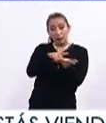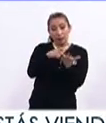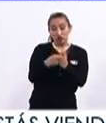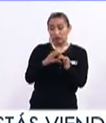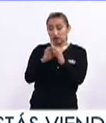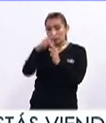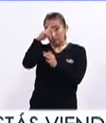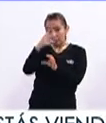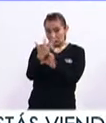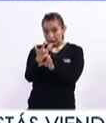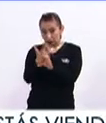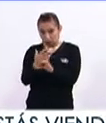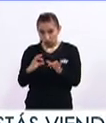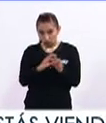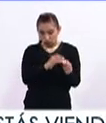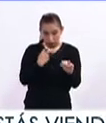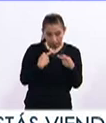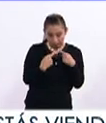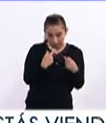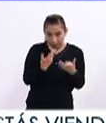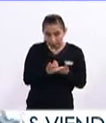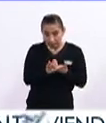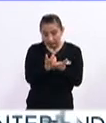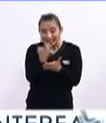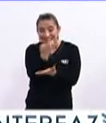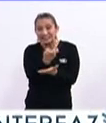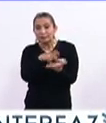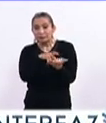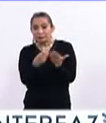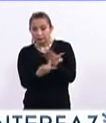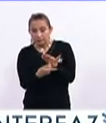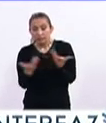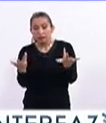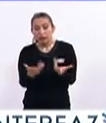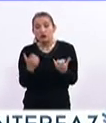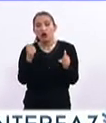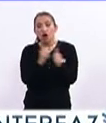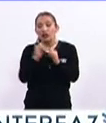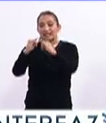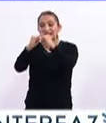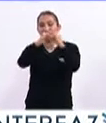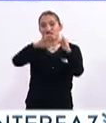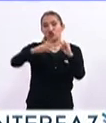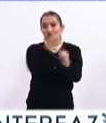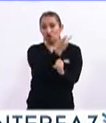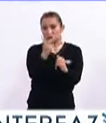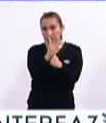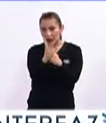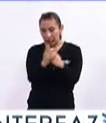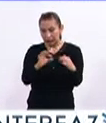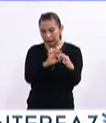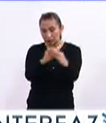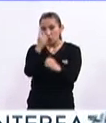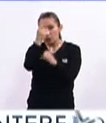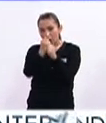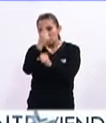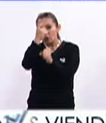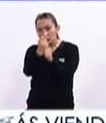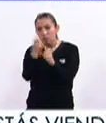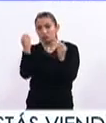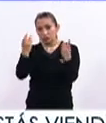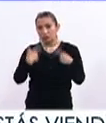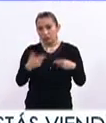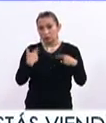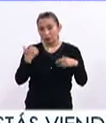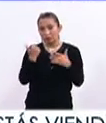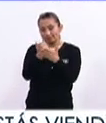entre México y Estados Unidos. Este proyecto se realiza a través de instituciones de ambos países y año con año muchas